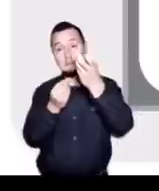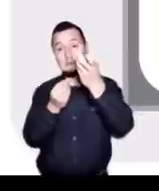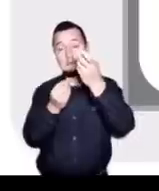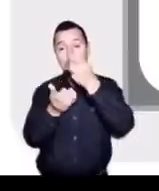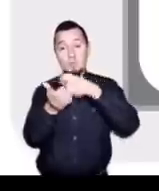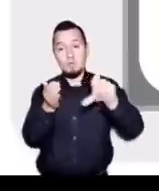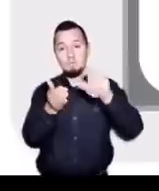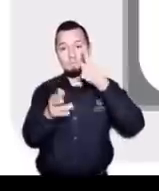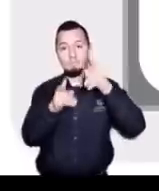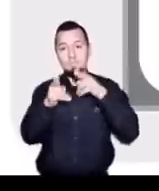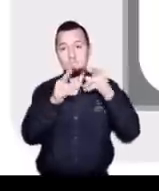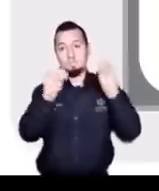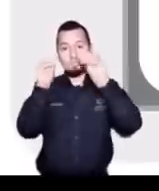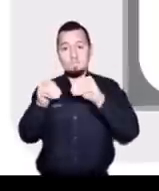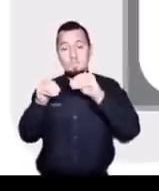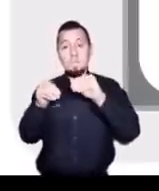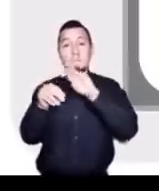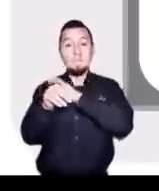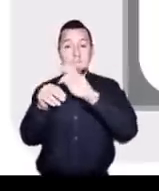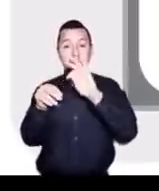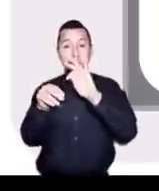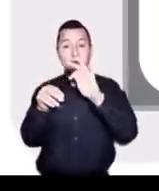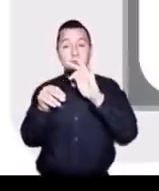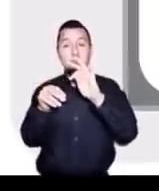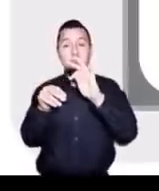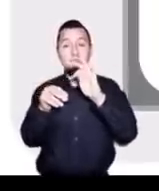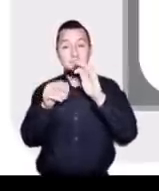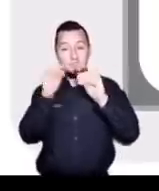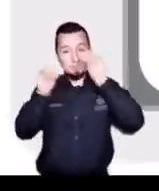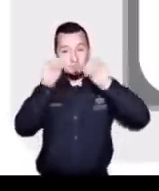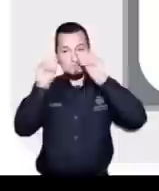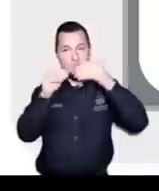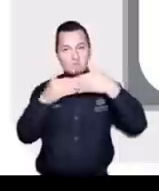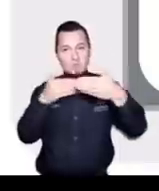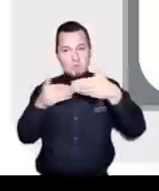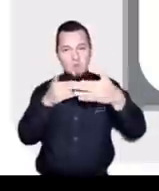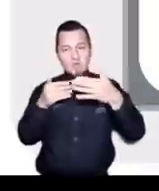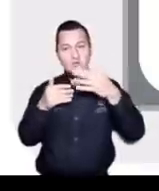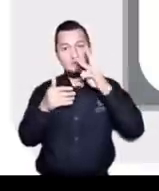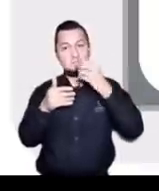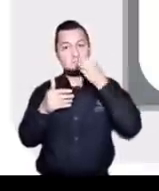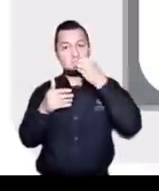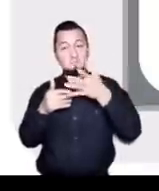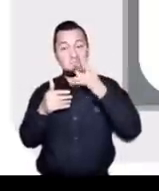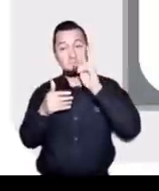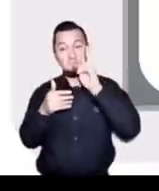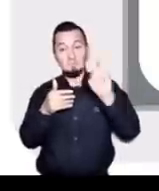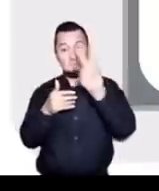apreciar que son unos diseños modernos aerodinámicos. Esta es una primera opción.